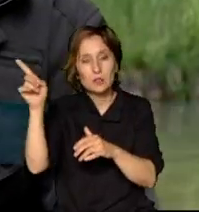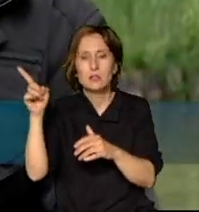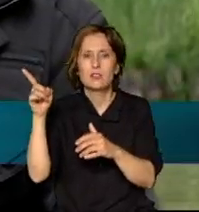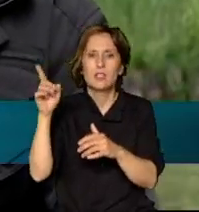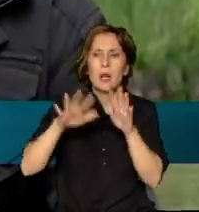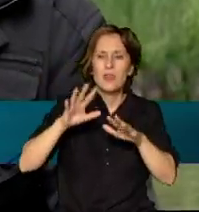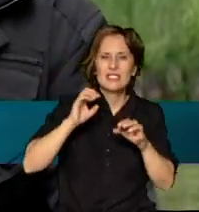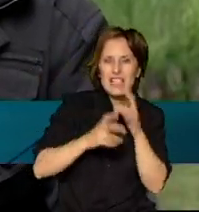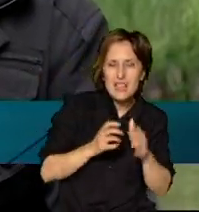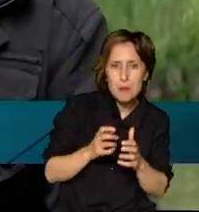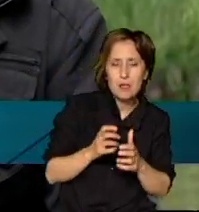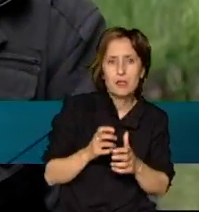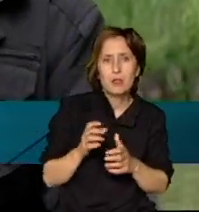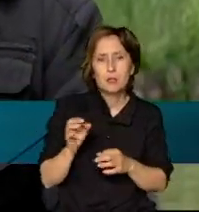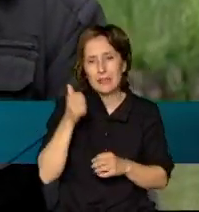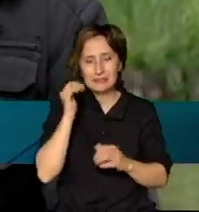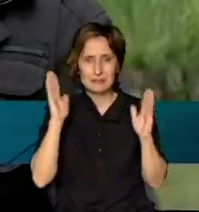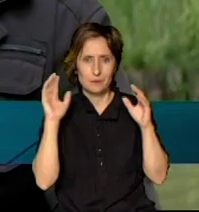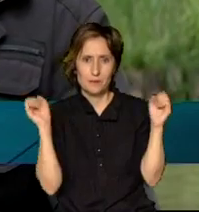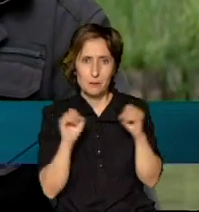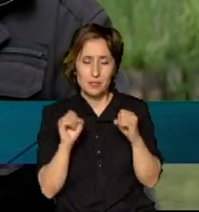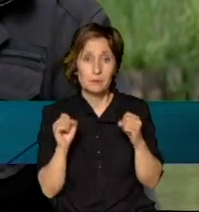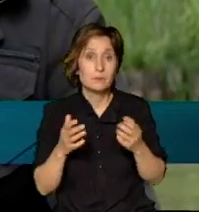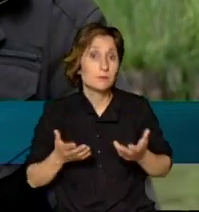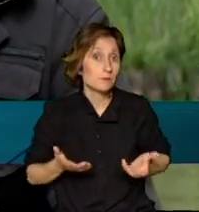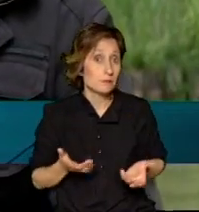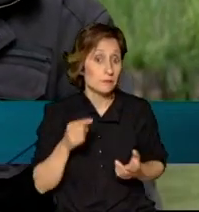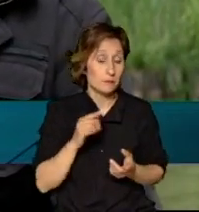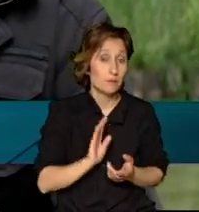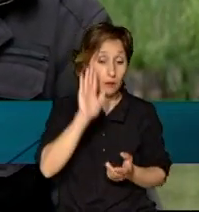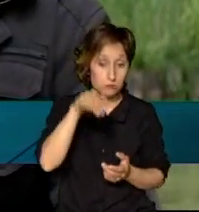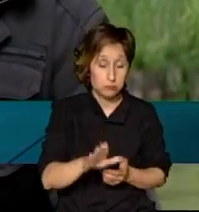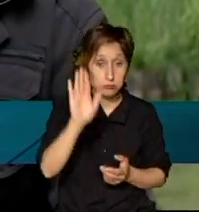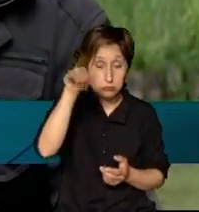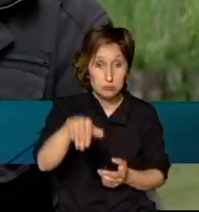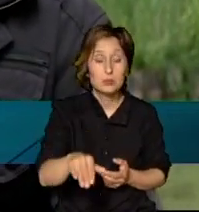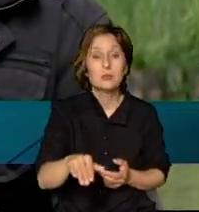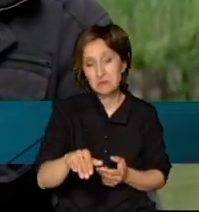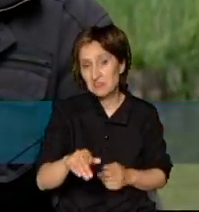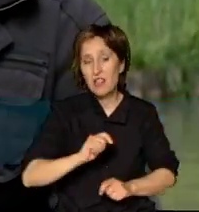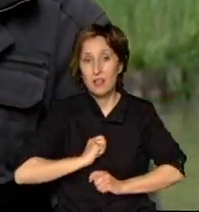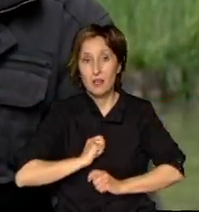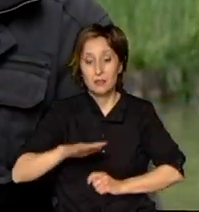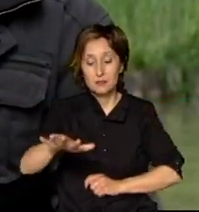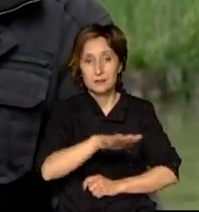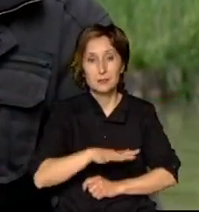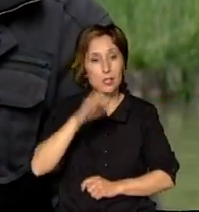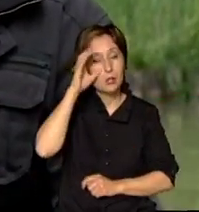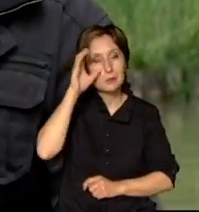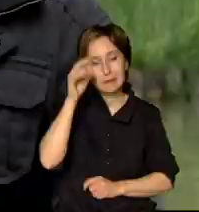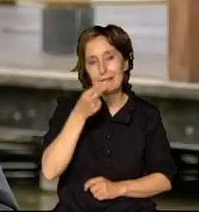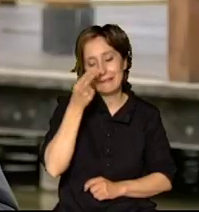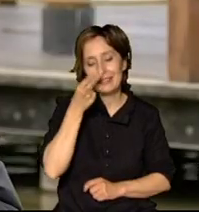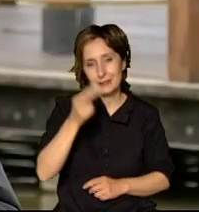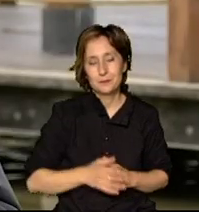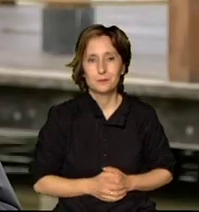tenemos nieblas, sobre todo en invierno. Y bueno, pues esa variabilidad le hace interesante, ¿no?, a esto de observar el tiempo en